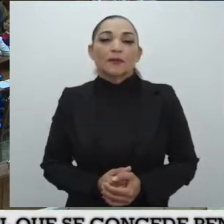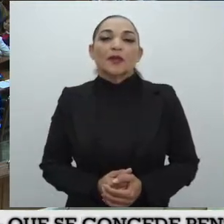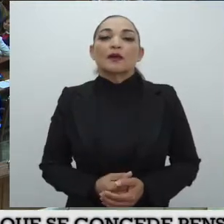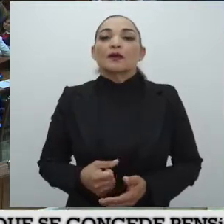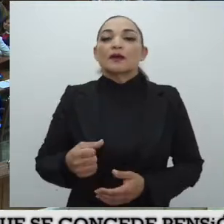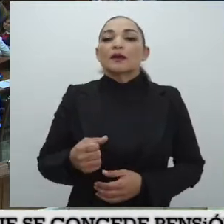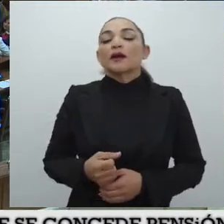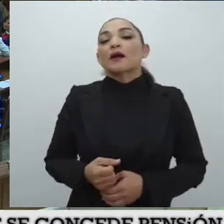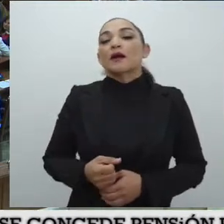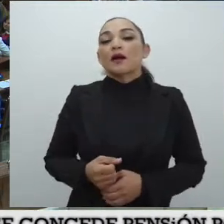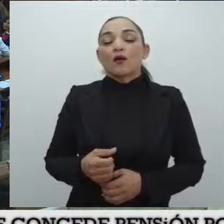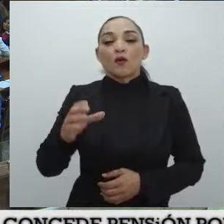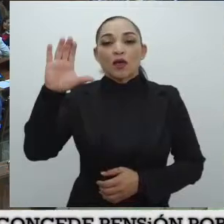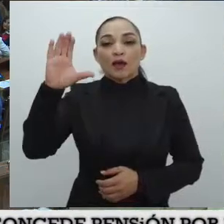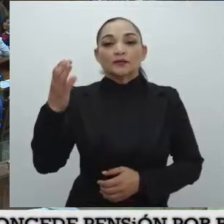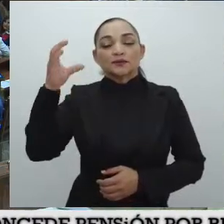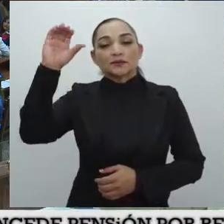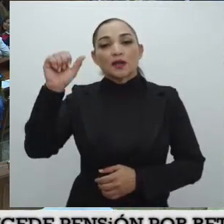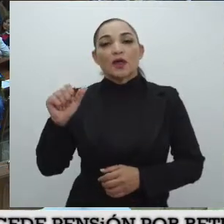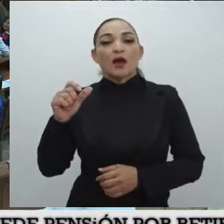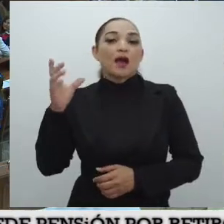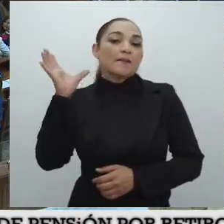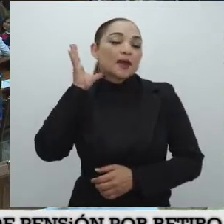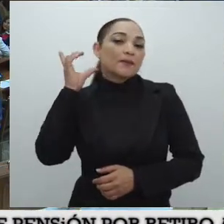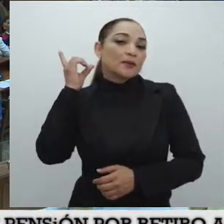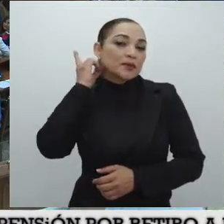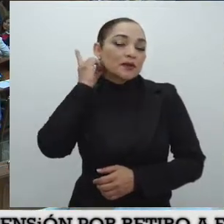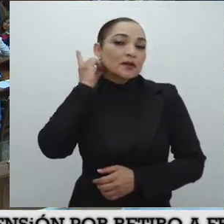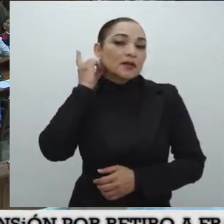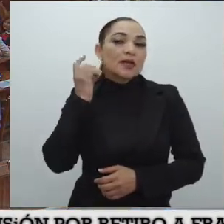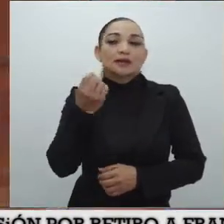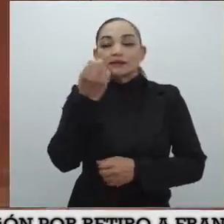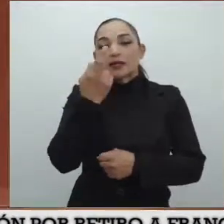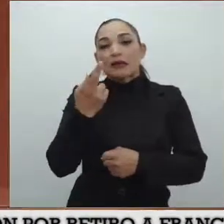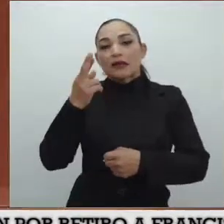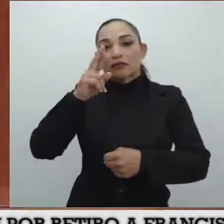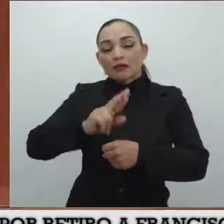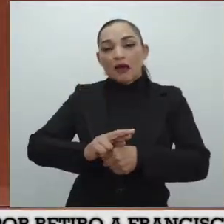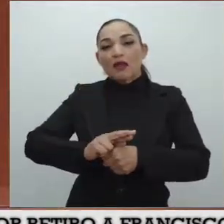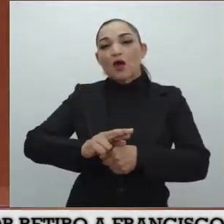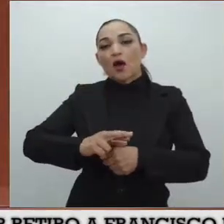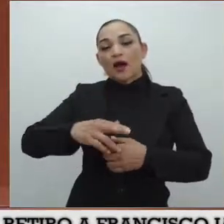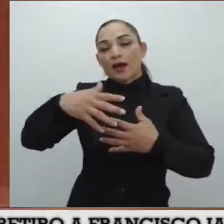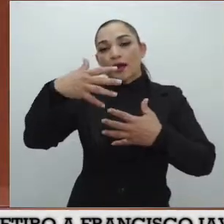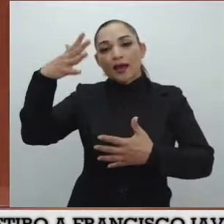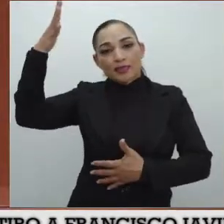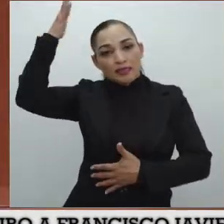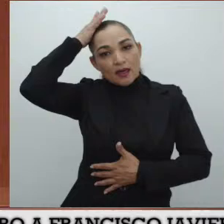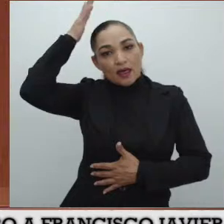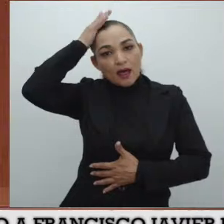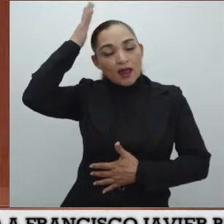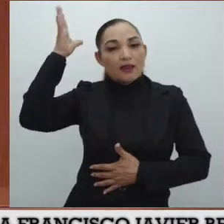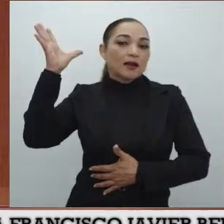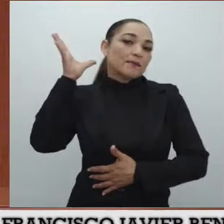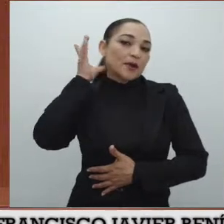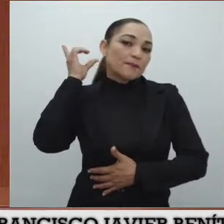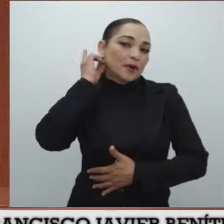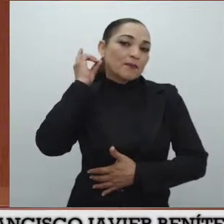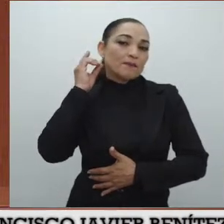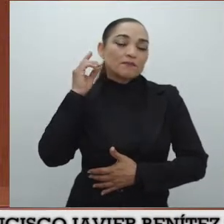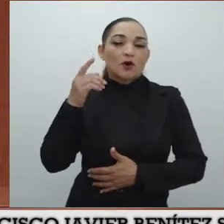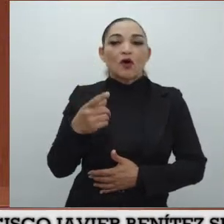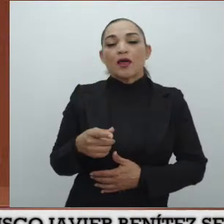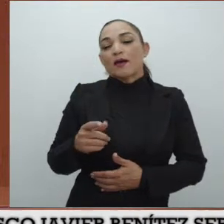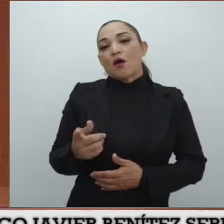Sinaloa, Gobierno del Estado. Ingeniero José Antonio Ríos Rojo, secretario general del Congreso del Estado, presente. Por instrucciones del